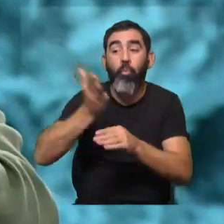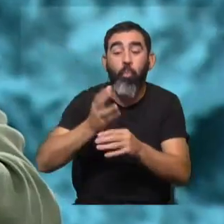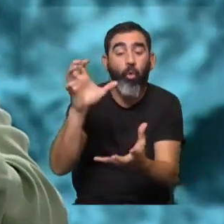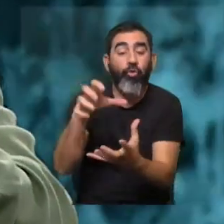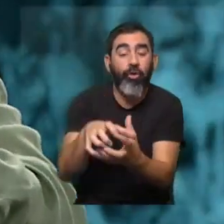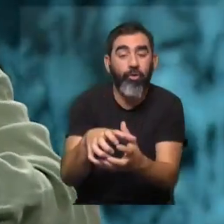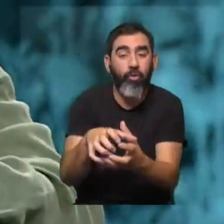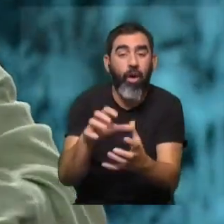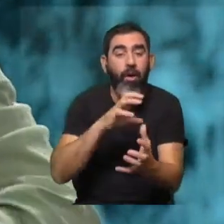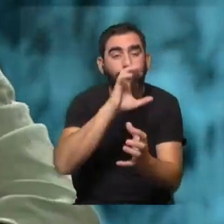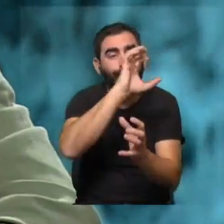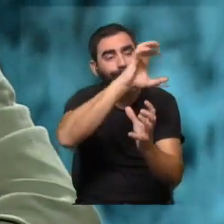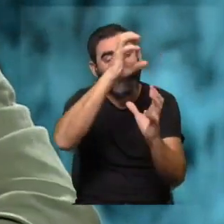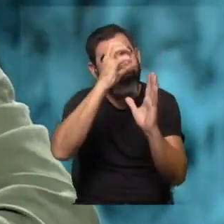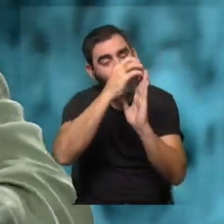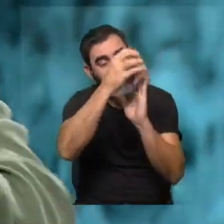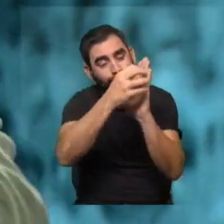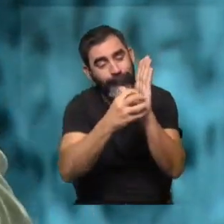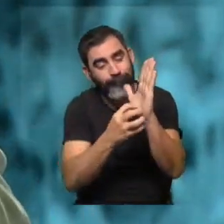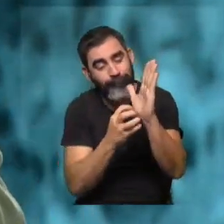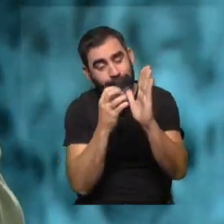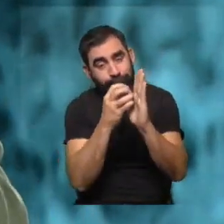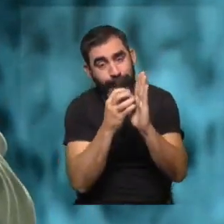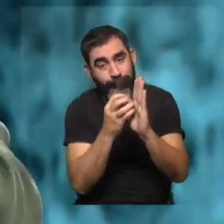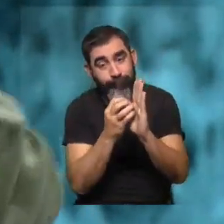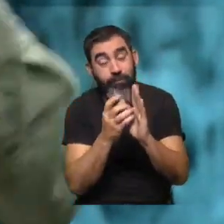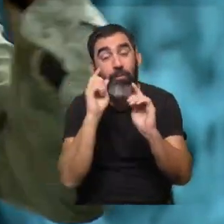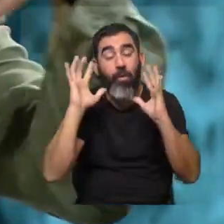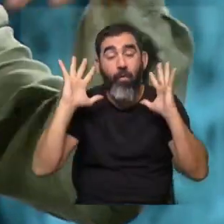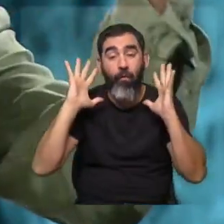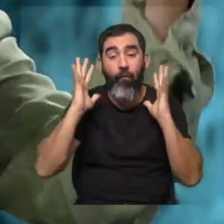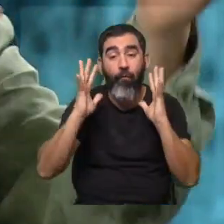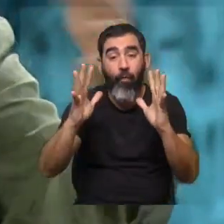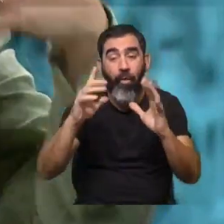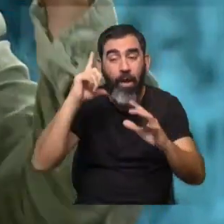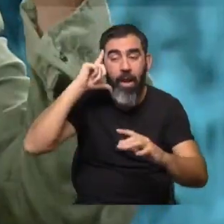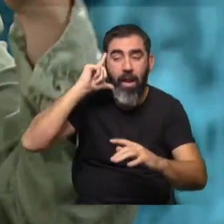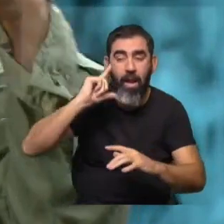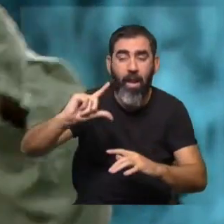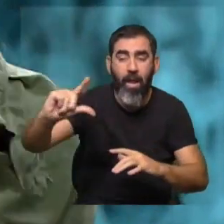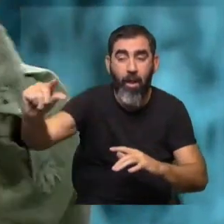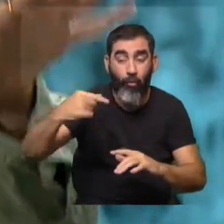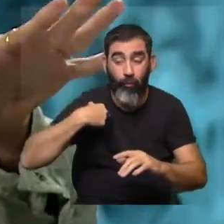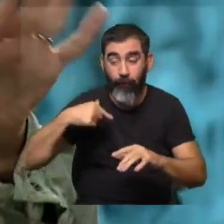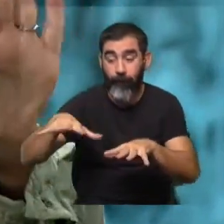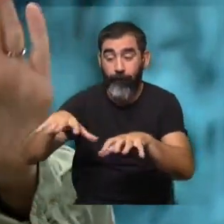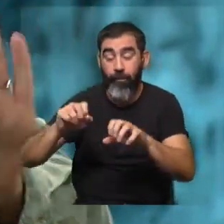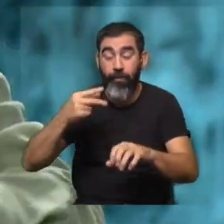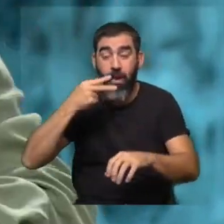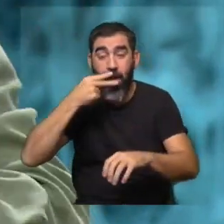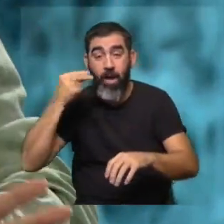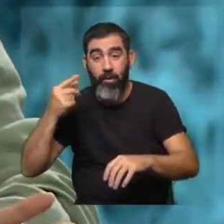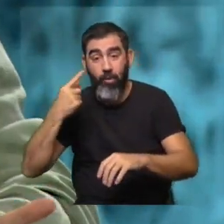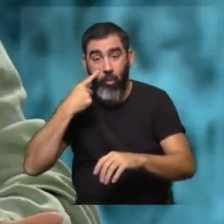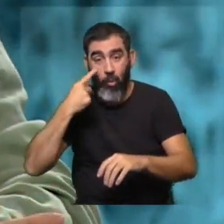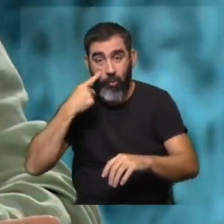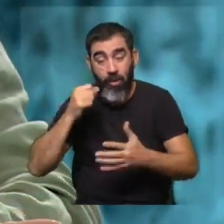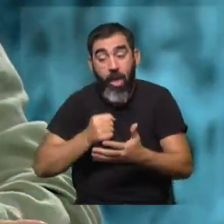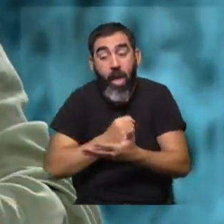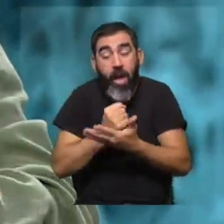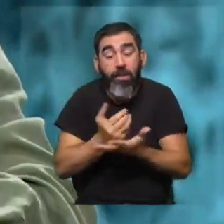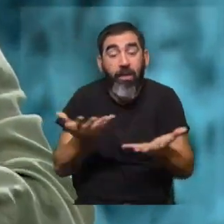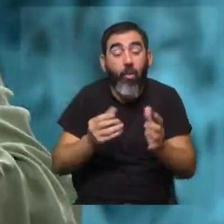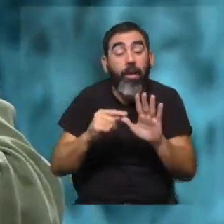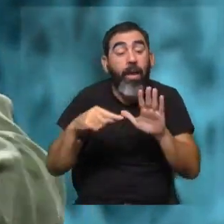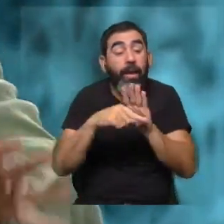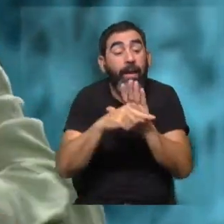junto. fragmentado, ¿no? Exacto. Claro. Y si descartamos el bosque que quizás está tan lejos de su distribución conocida, porque hasta ahora solo podemos saber